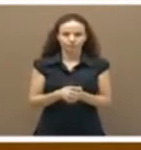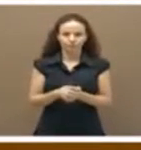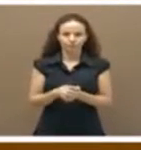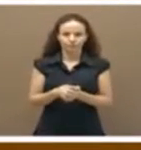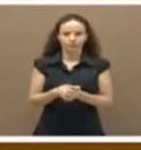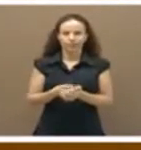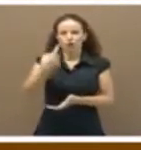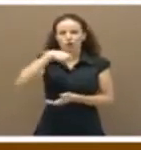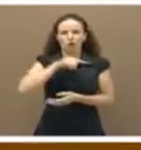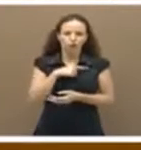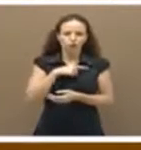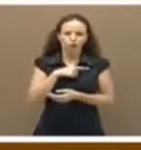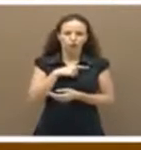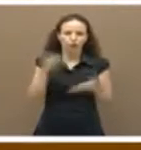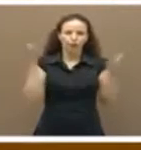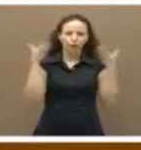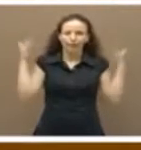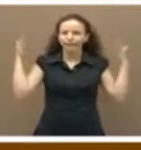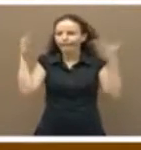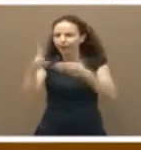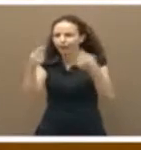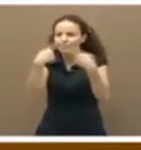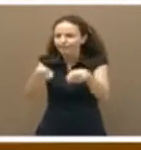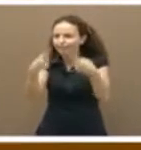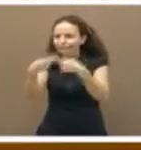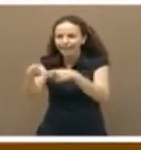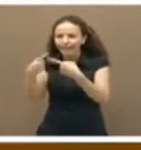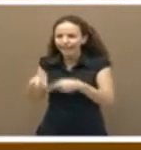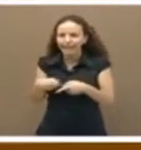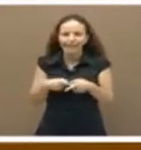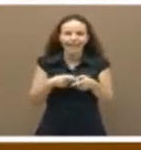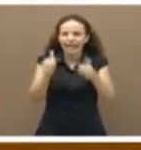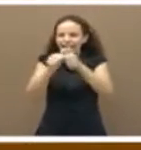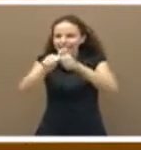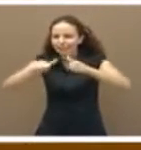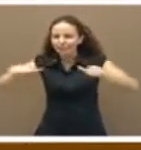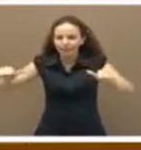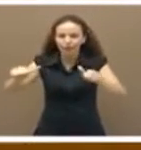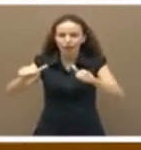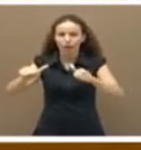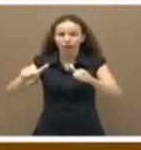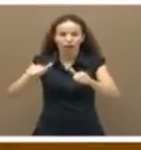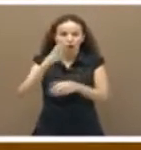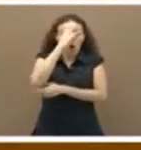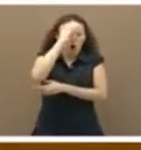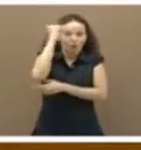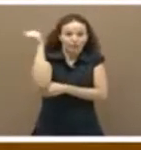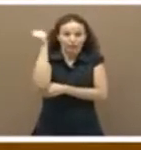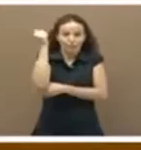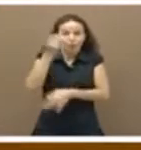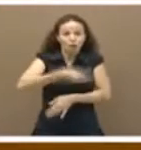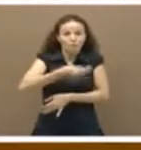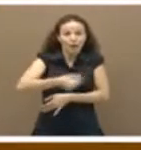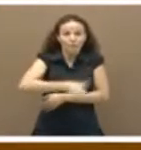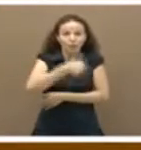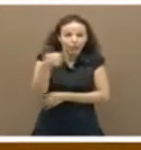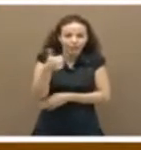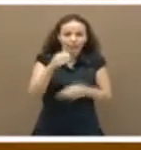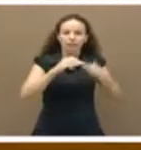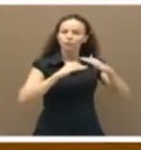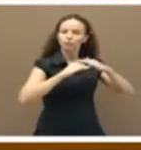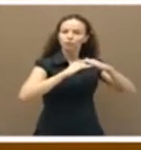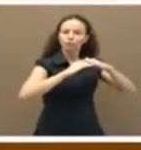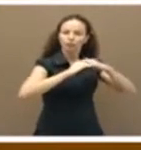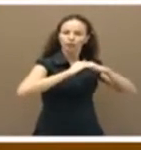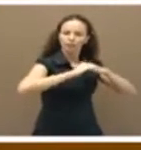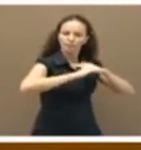en marcar y remarcar las diferencias, en evidenciar lo que nos separa, que solemos olvidarnos de lo esencial, que es el sostenimiento de los